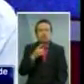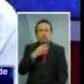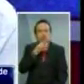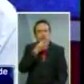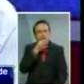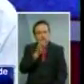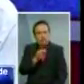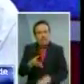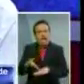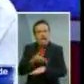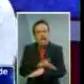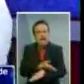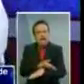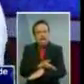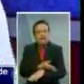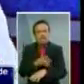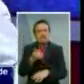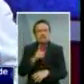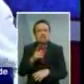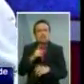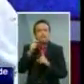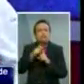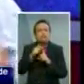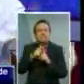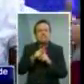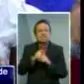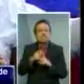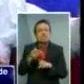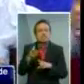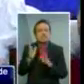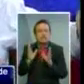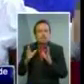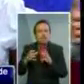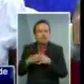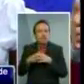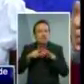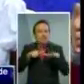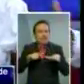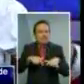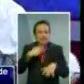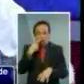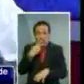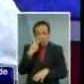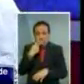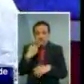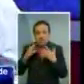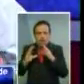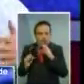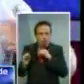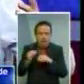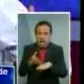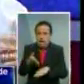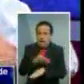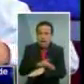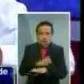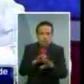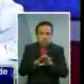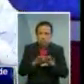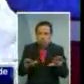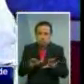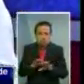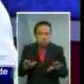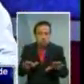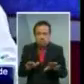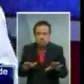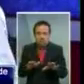que desde antes nos referimos, desde antes de meses atrás, nos referimos desde el 17 de noviembre que estamos conversando. Desde antes no había